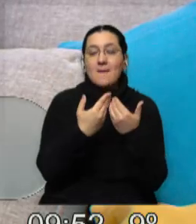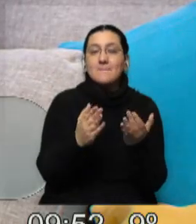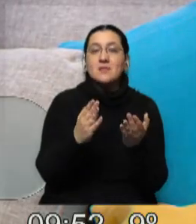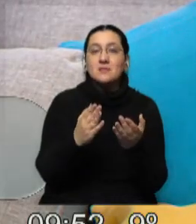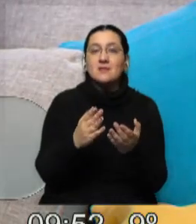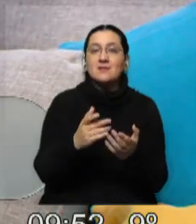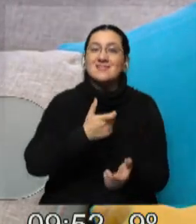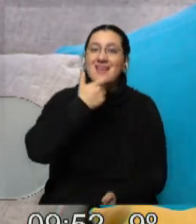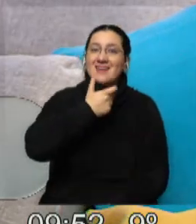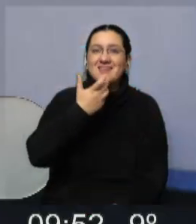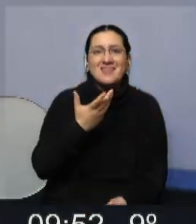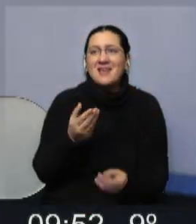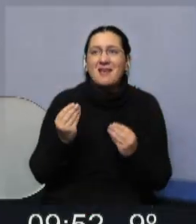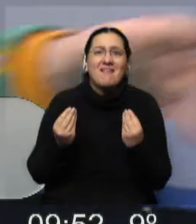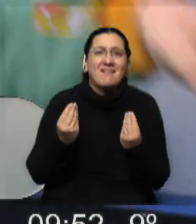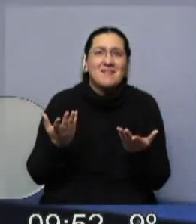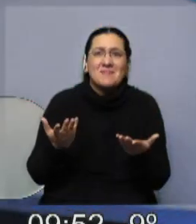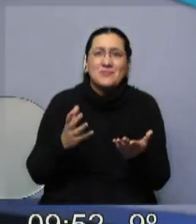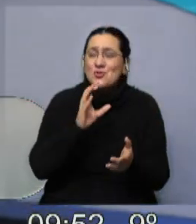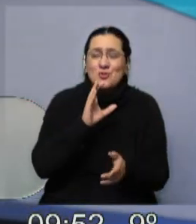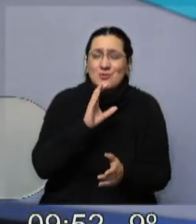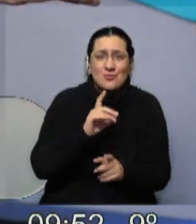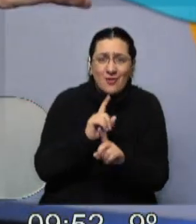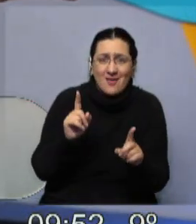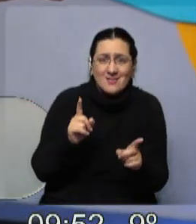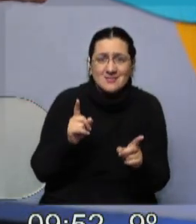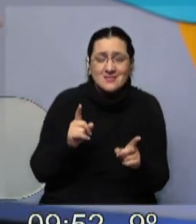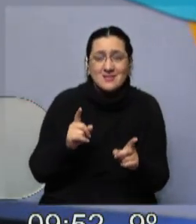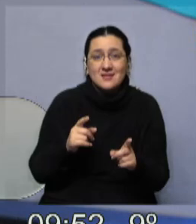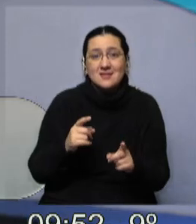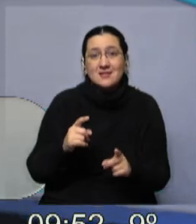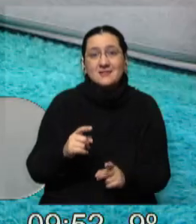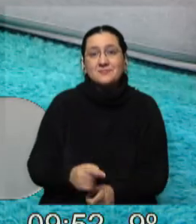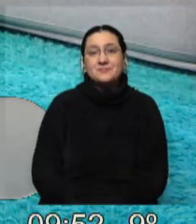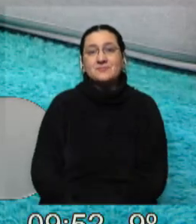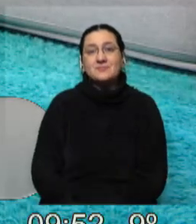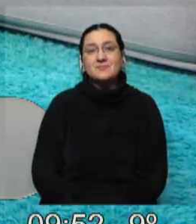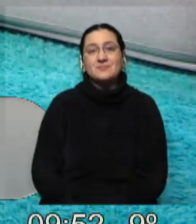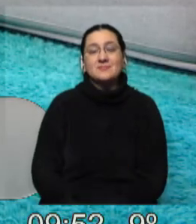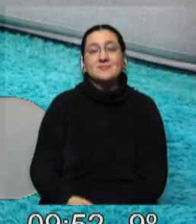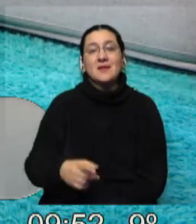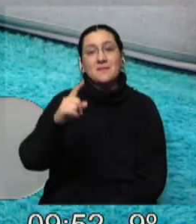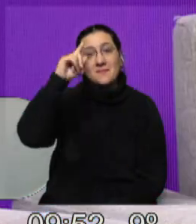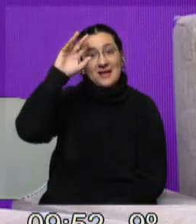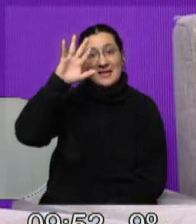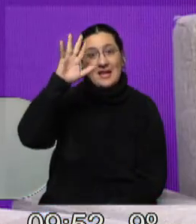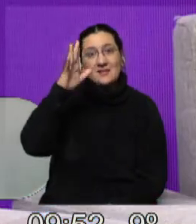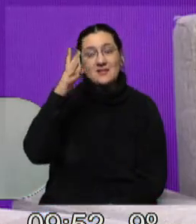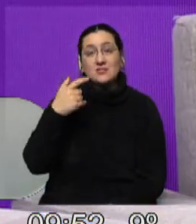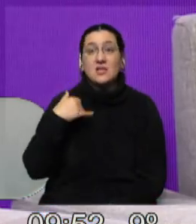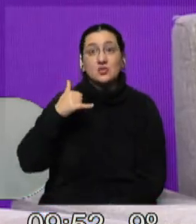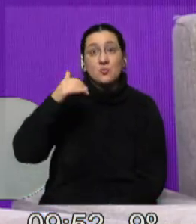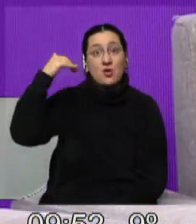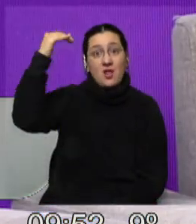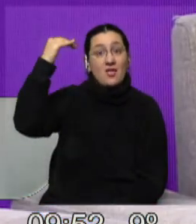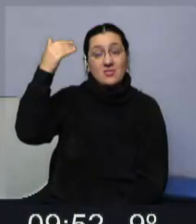se ríen atrás. Eso no es sé, una claro, cosa. Imagínate, no, estás recordando cosas. Eluxé la cadera, Horacio, porque intenté... Claro. No, claro, no. Somos gente grande. O sea,